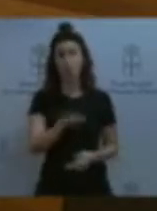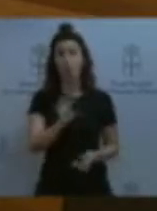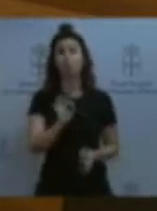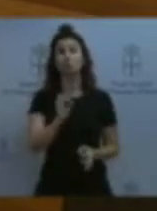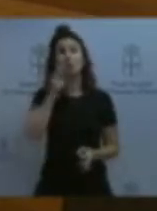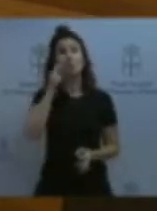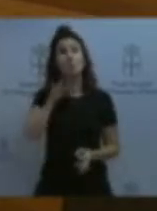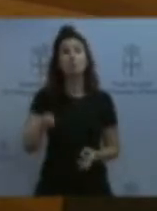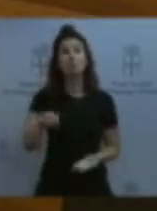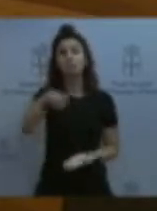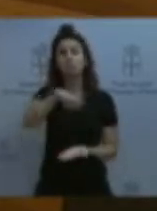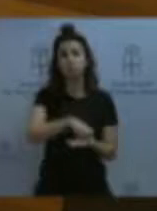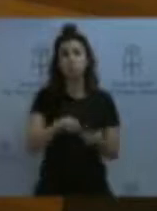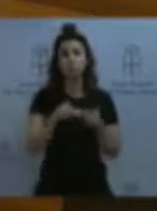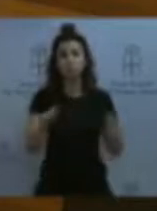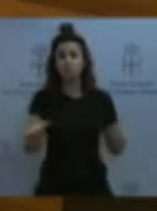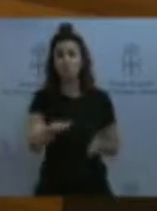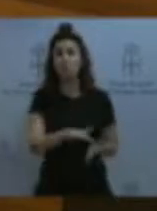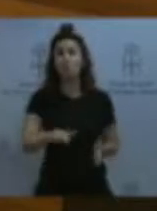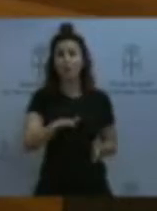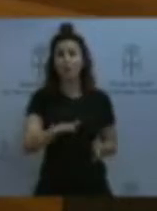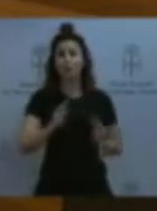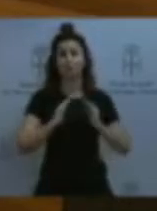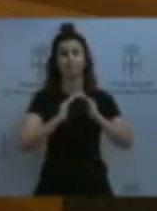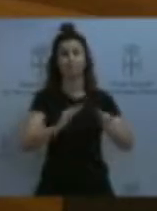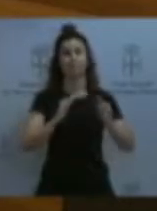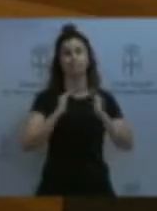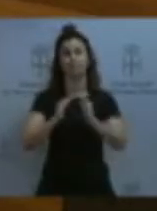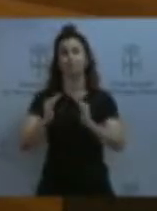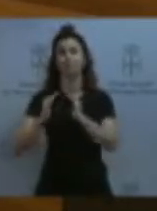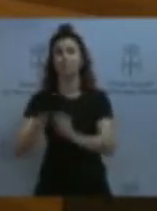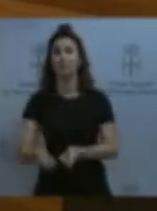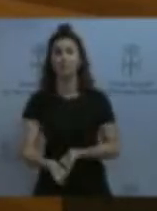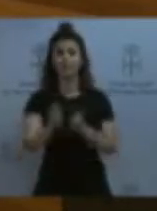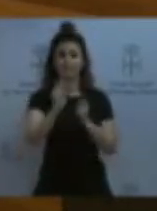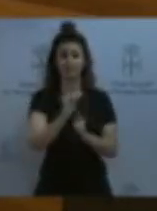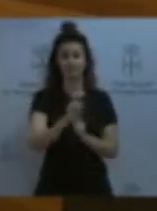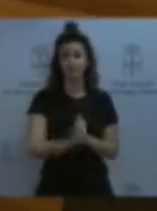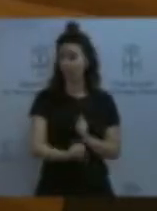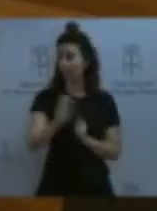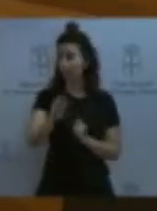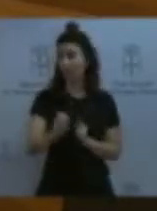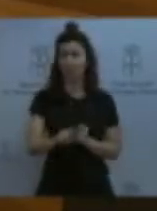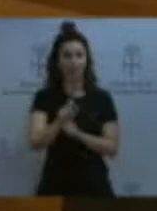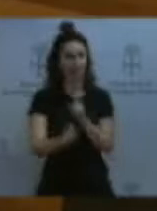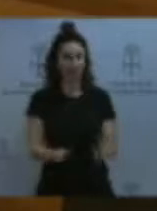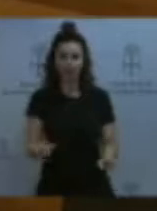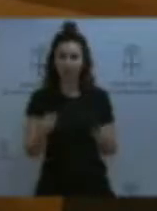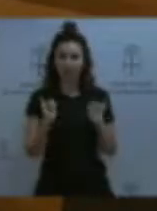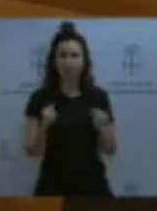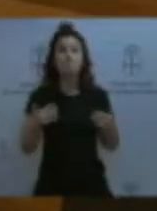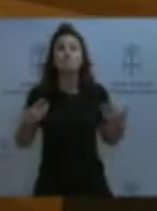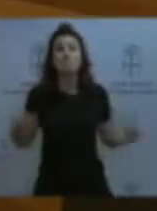los almacenes de pescadores. Pues bien, los almacenes están ocupados. Con lo cual, para abrir el museo, fai falta un acuerdo con